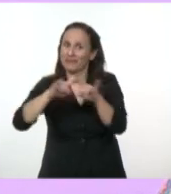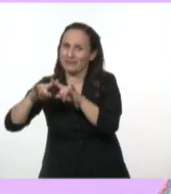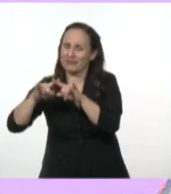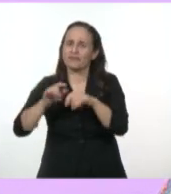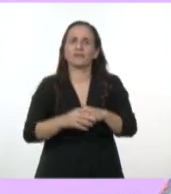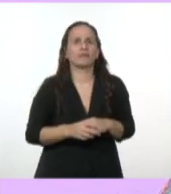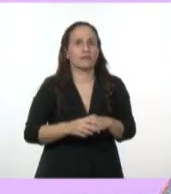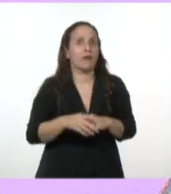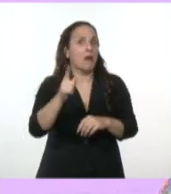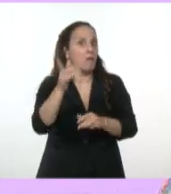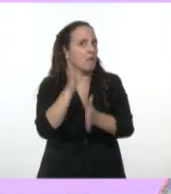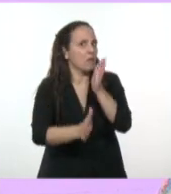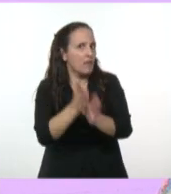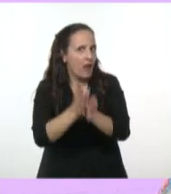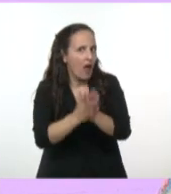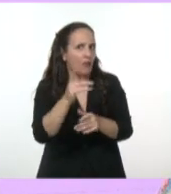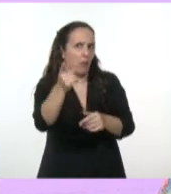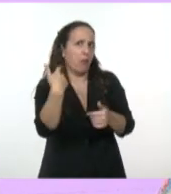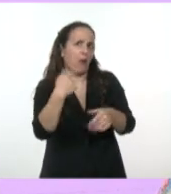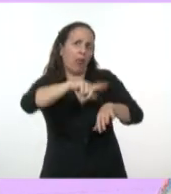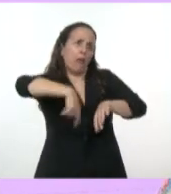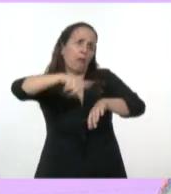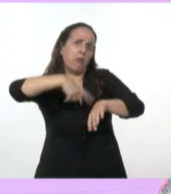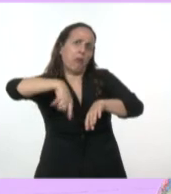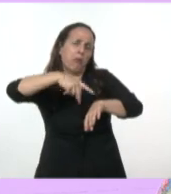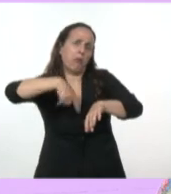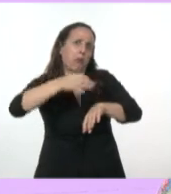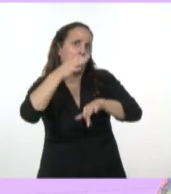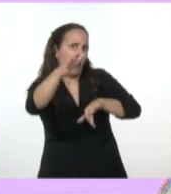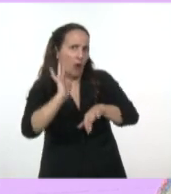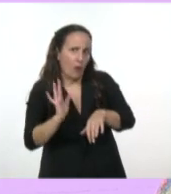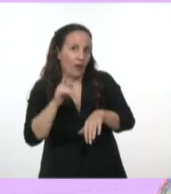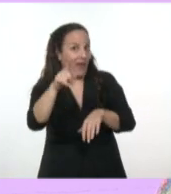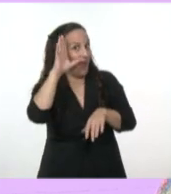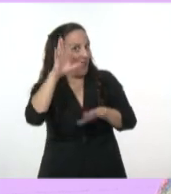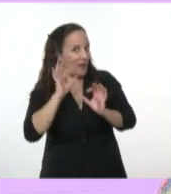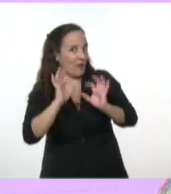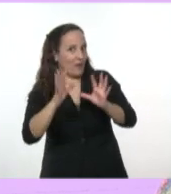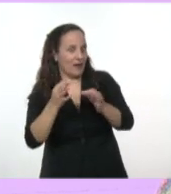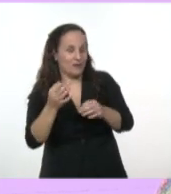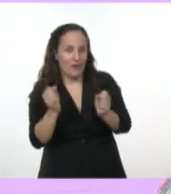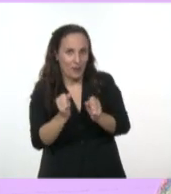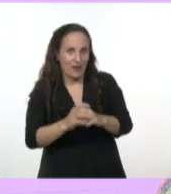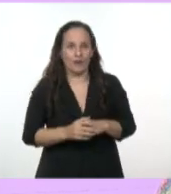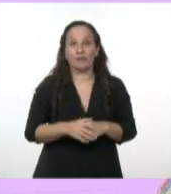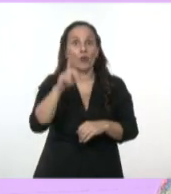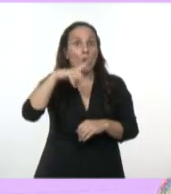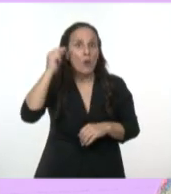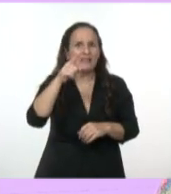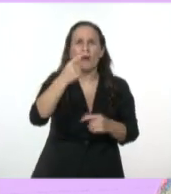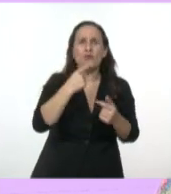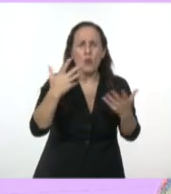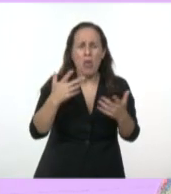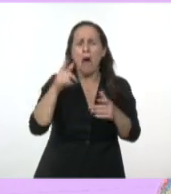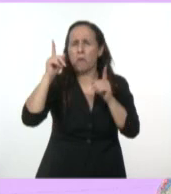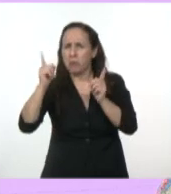Seguimoseducando.gov.ar y además no consume datos, así que puedes pasar todo el tiempo que quieras ahí, tenerlo presente para las vacaciones de invierno. En WhatsApp te respondemos las dudas, las